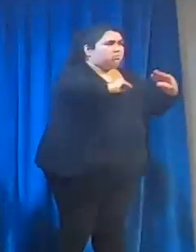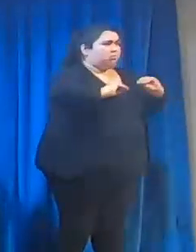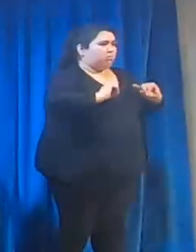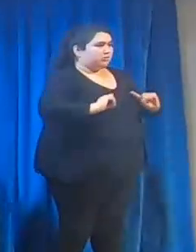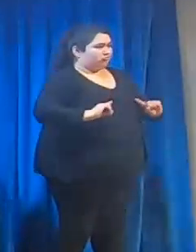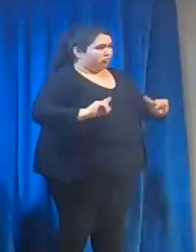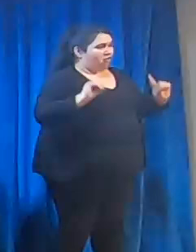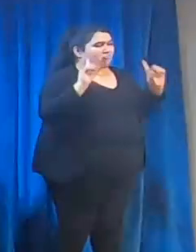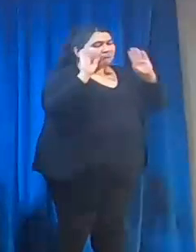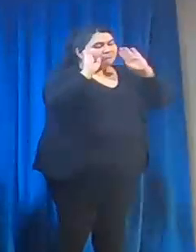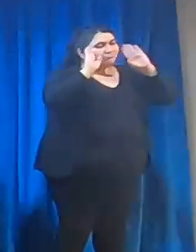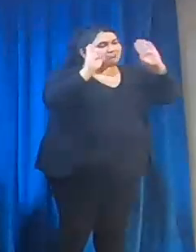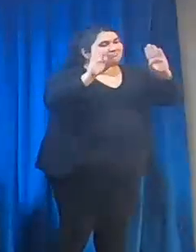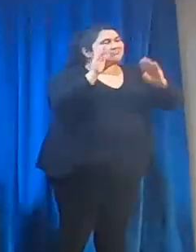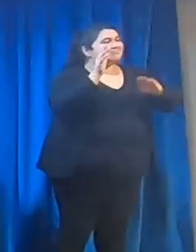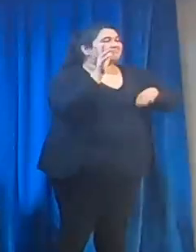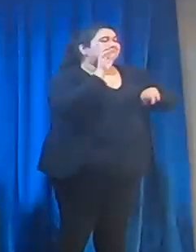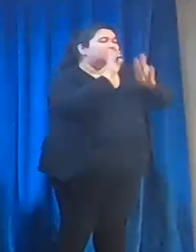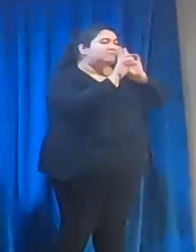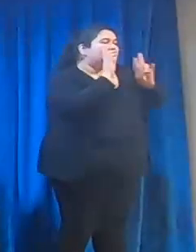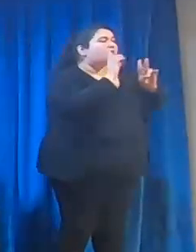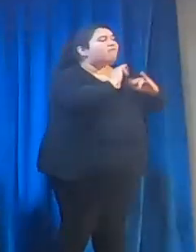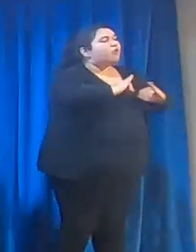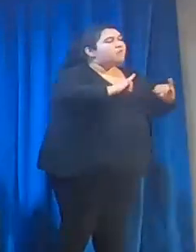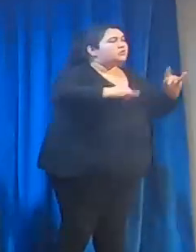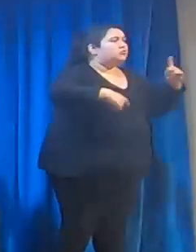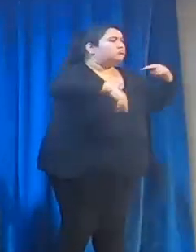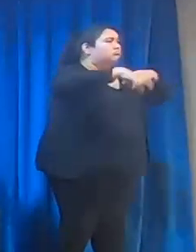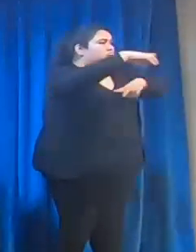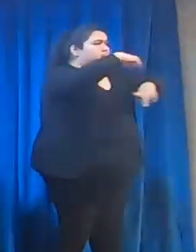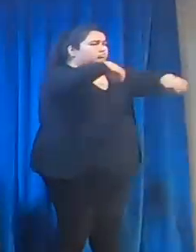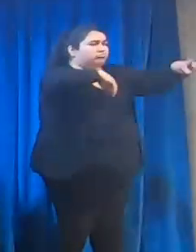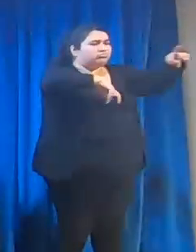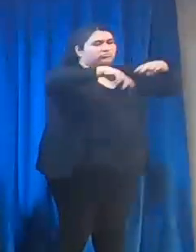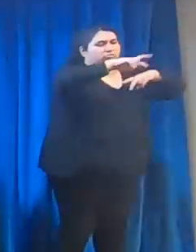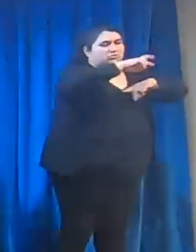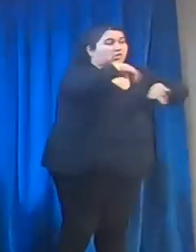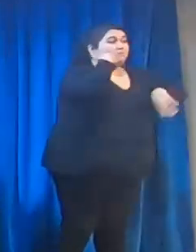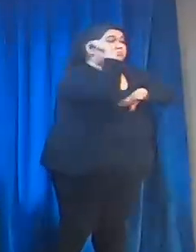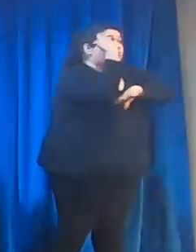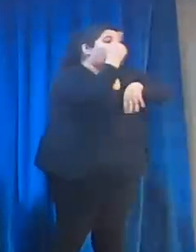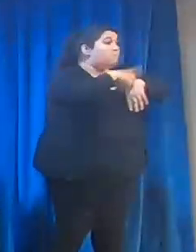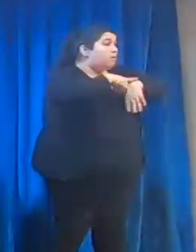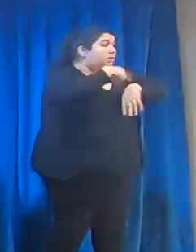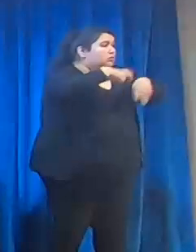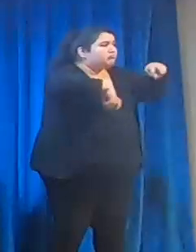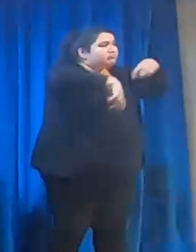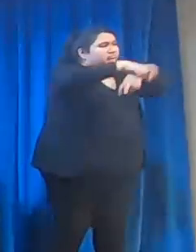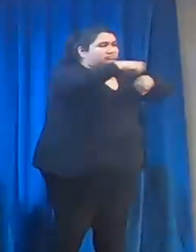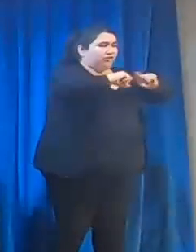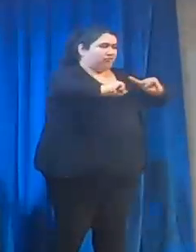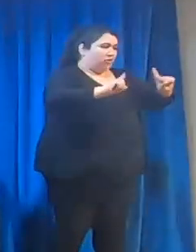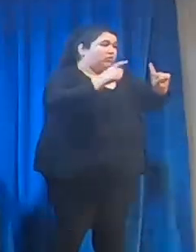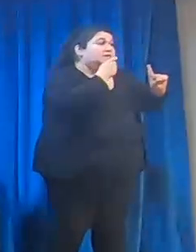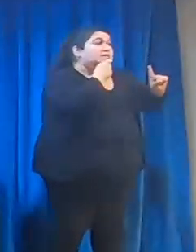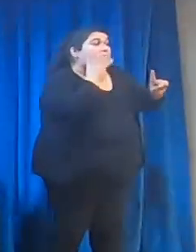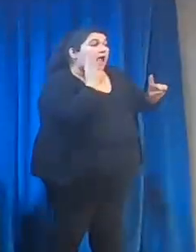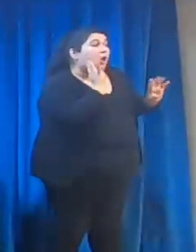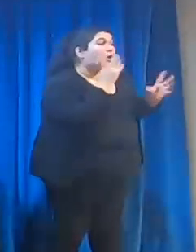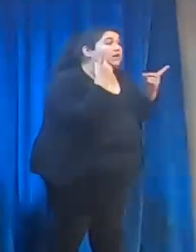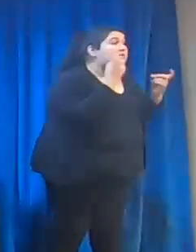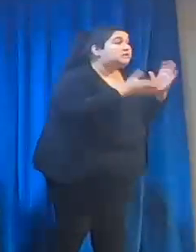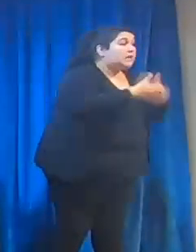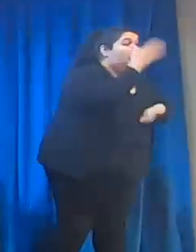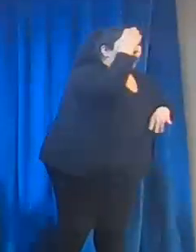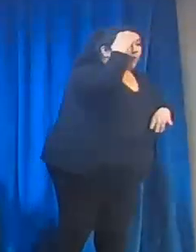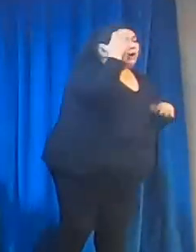de escuchar las exposiciones y no circular durante la sala, durante el desarrollo de la actividad, a menos que por supuesto lo necesiten, quieran ir al baño y